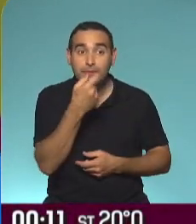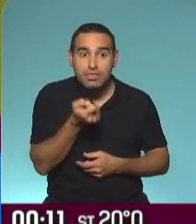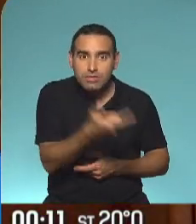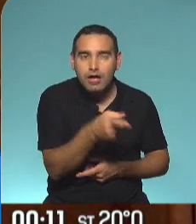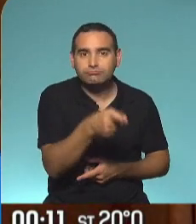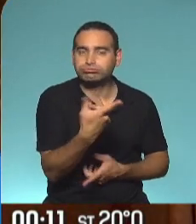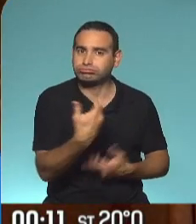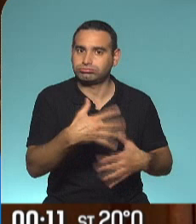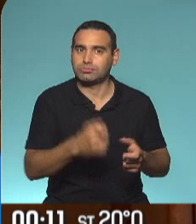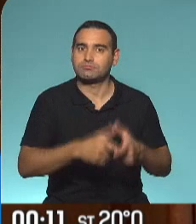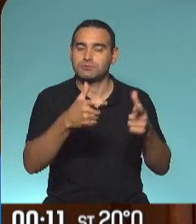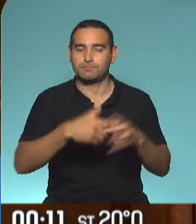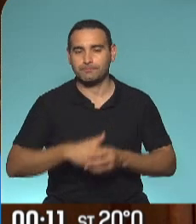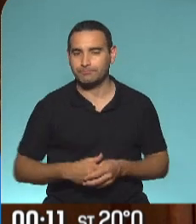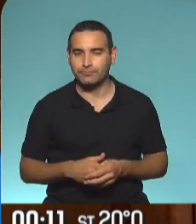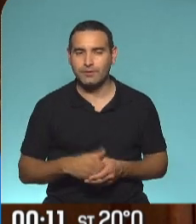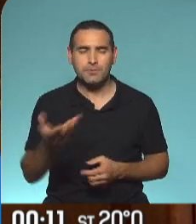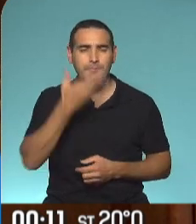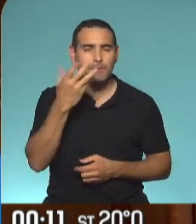un quinto. This drug,